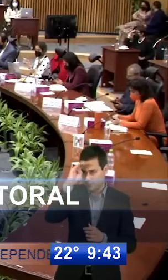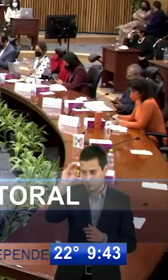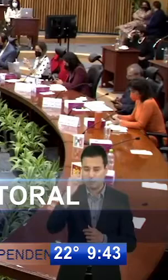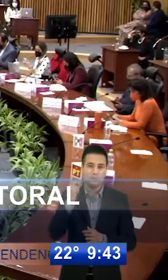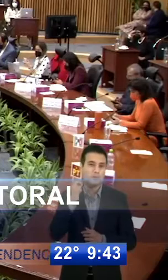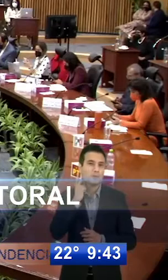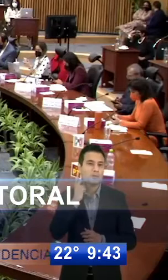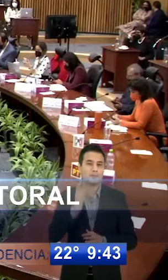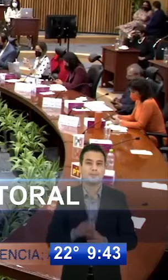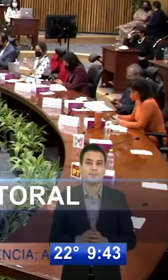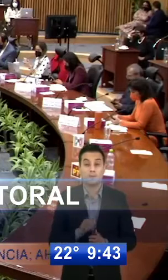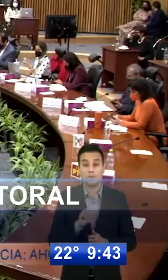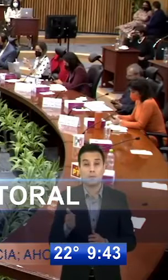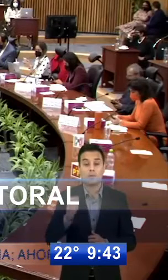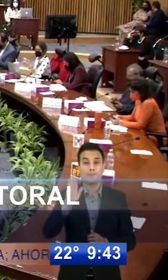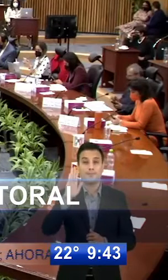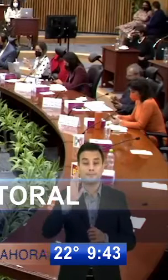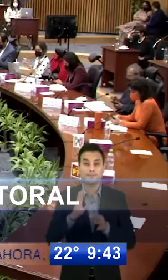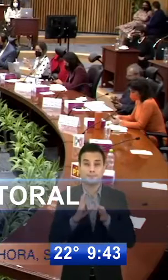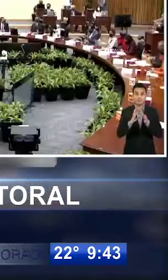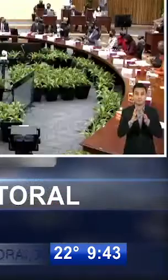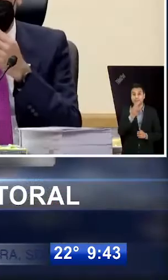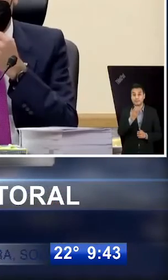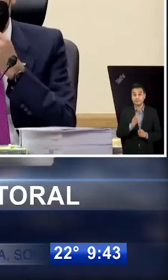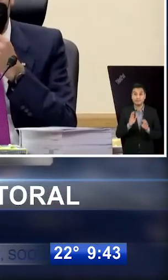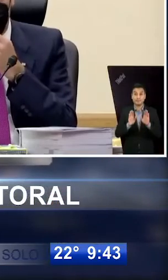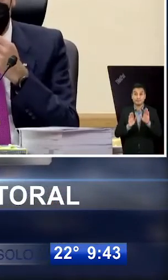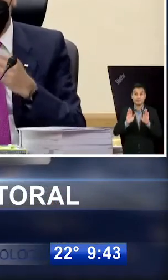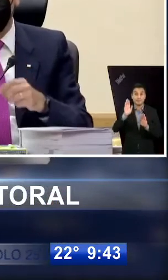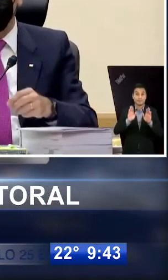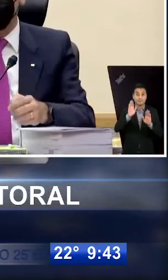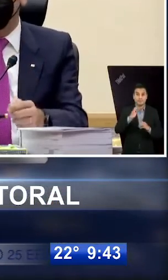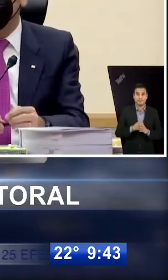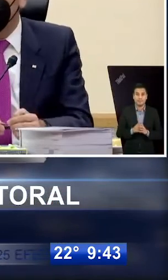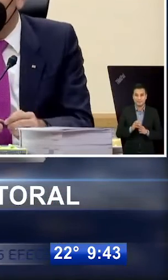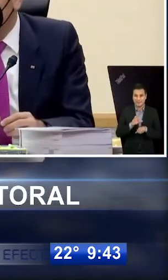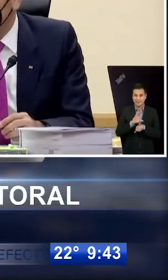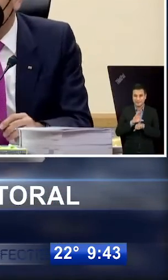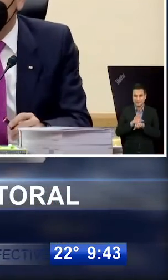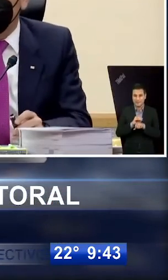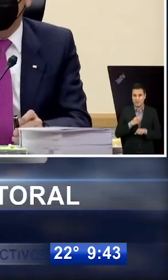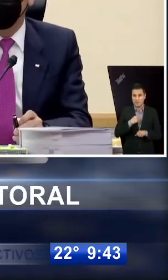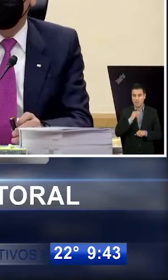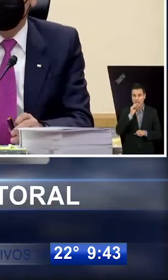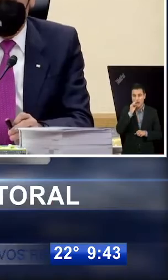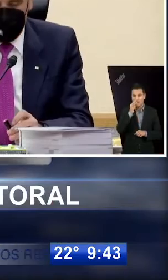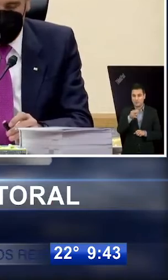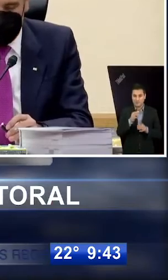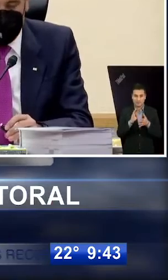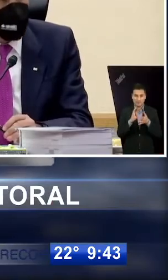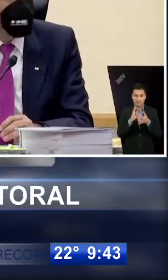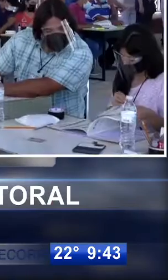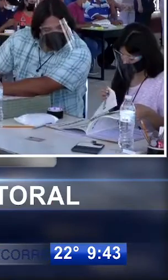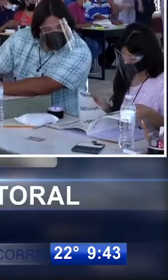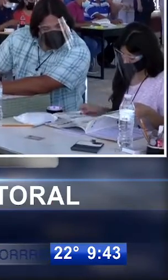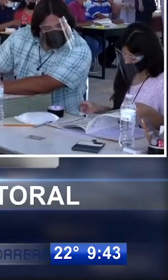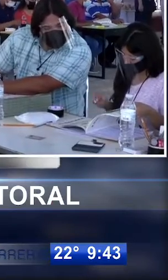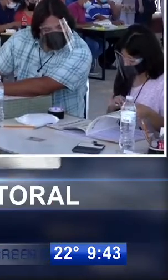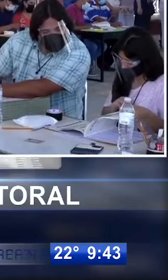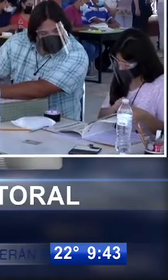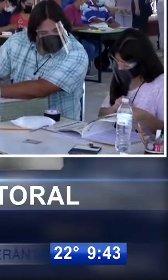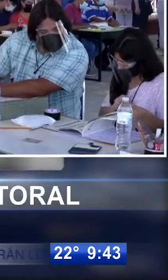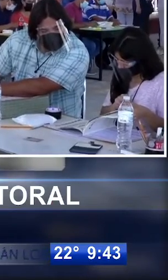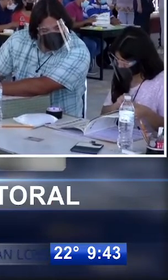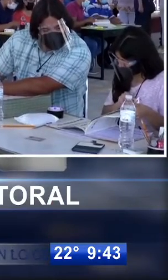competir y sin embargo esto tendría que hacer campaña no tendrían que hacer campaña y